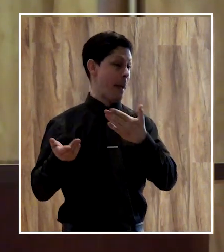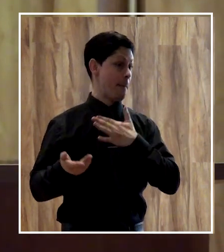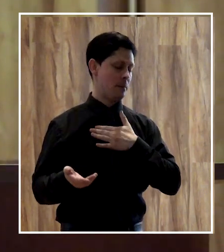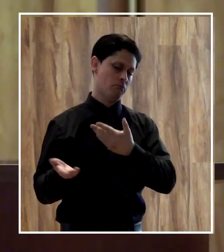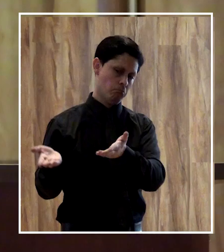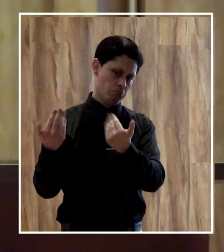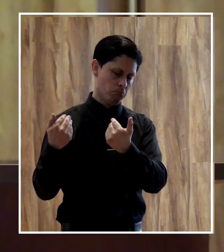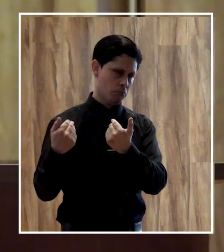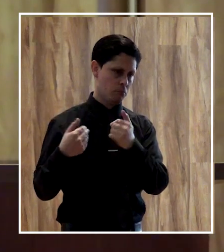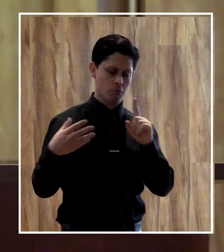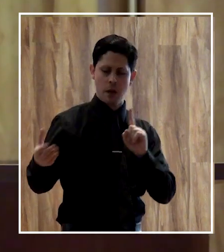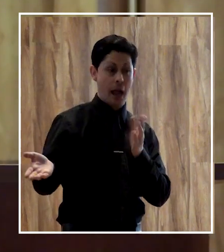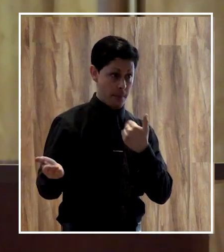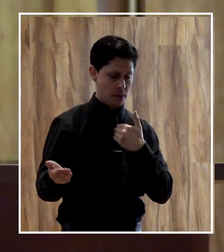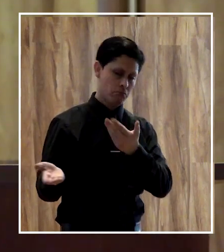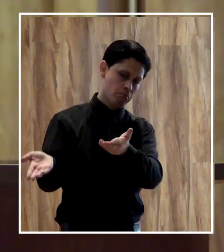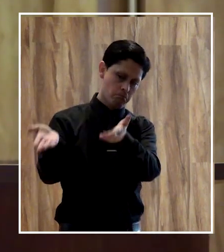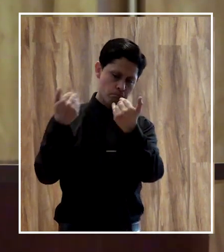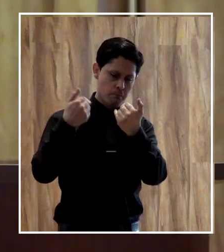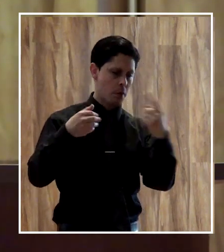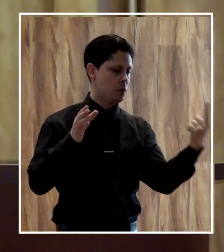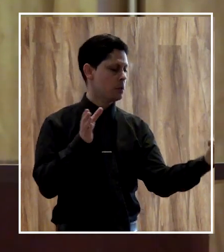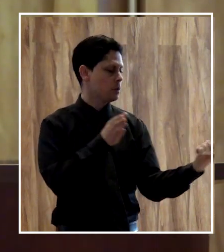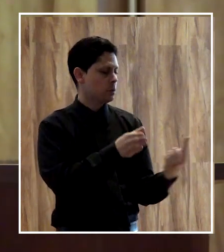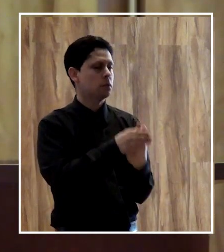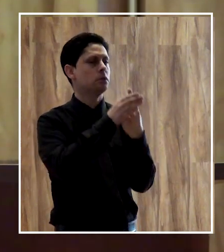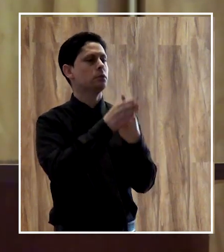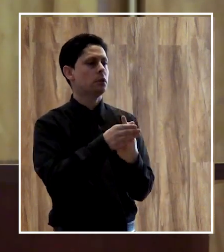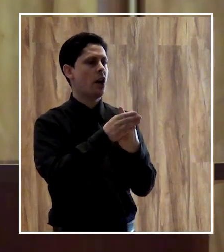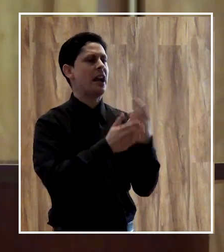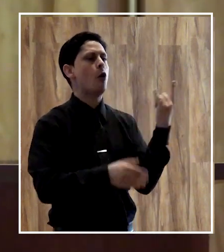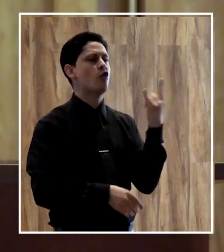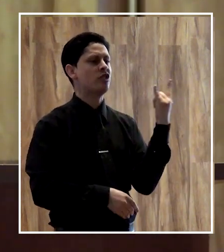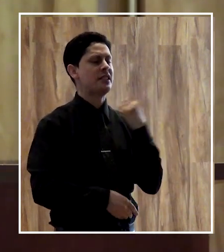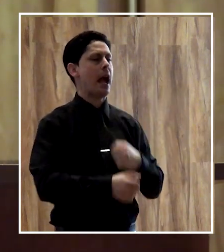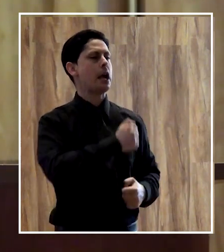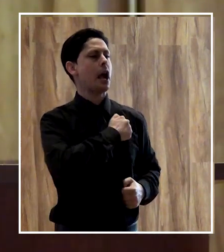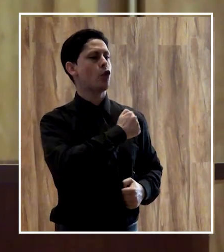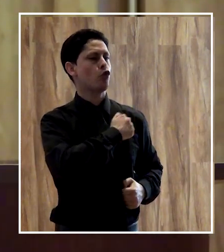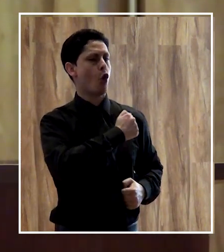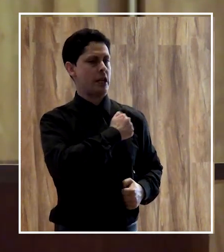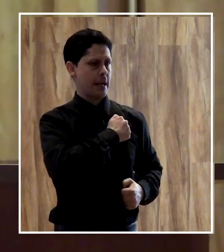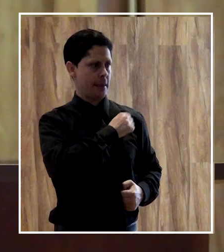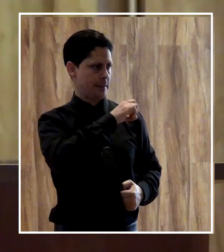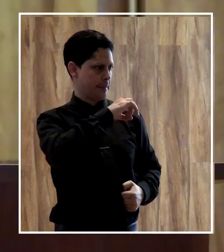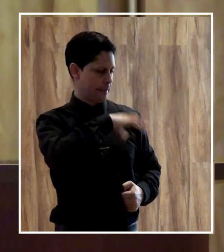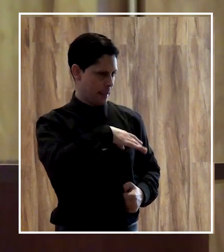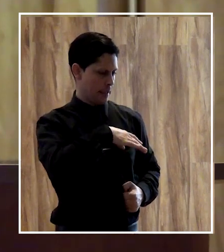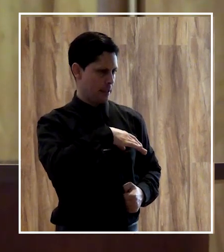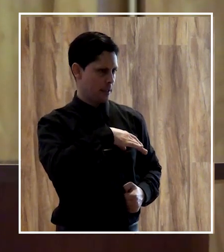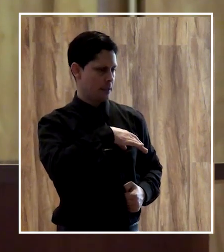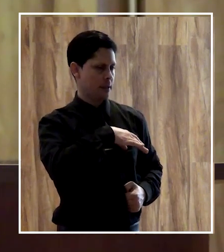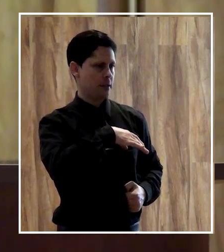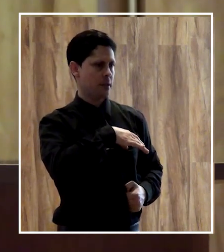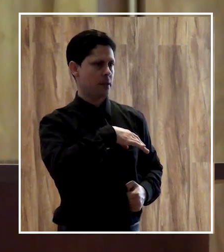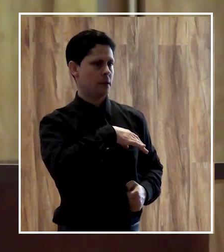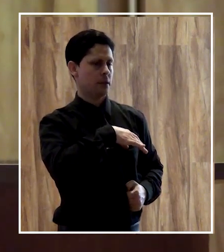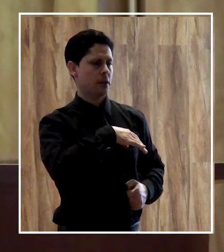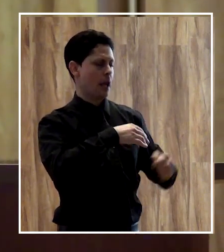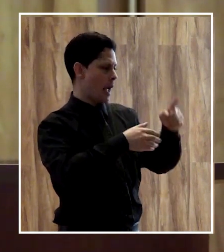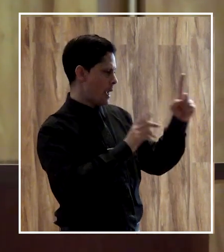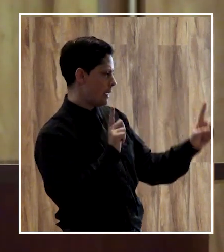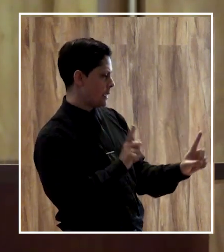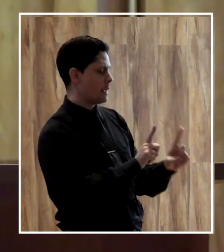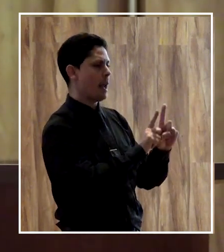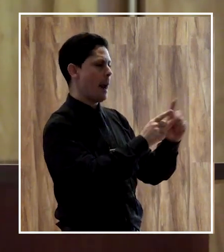convocado e invitado a la Universidad Católica de Chile a integrar